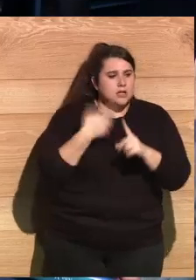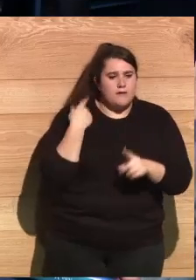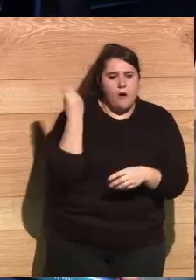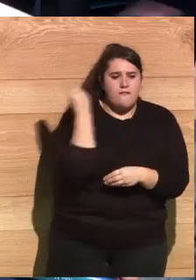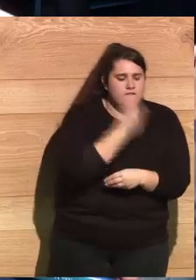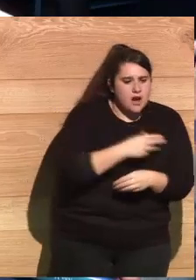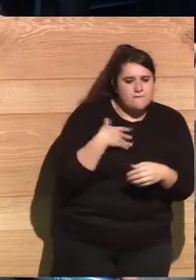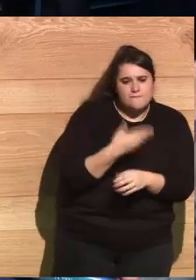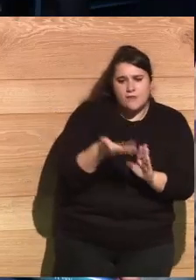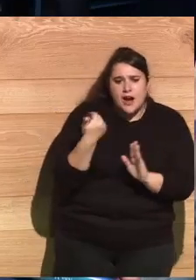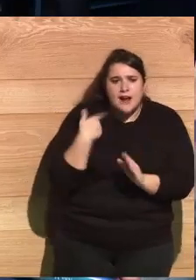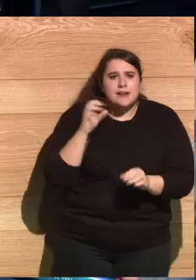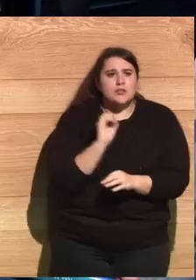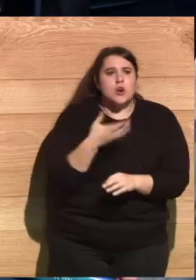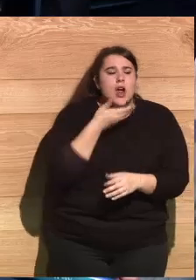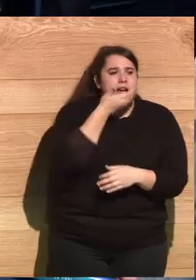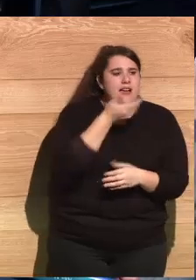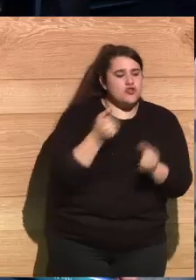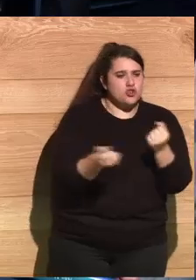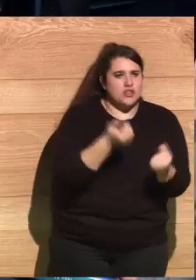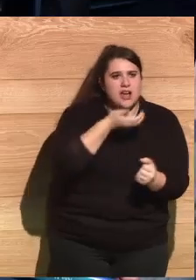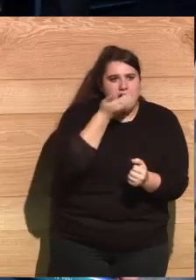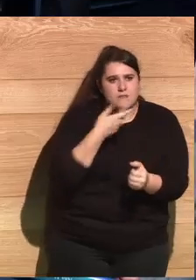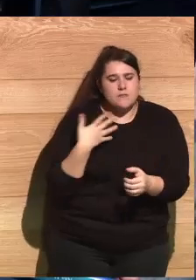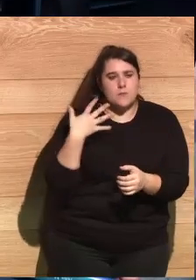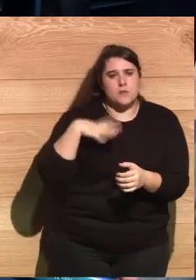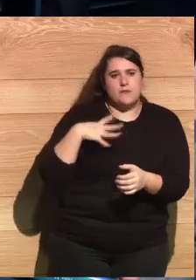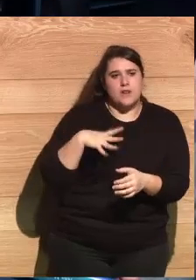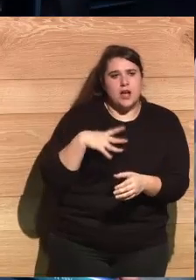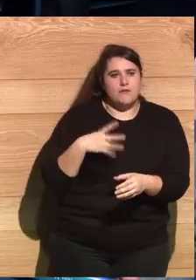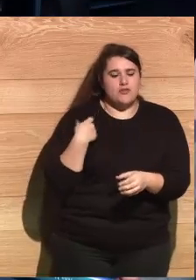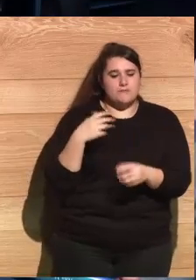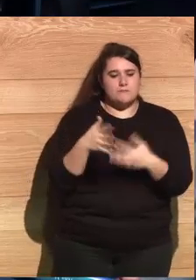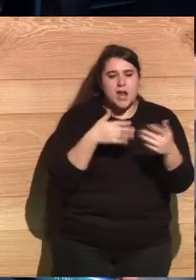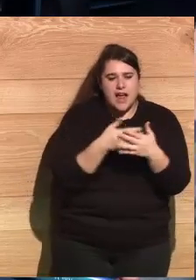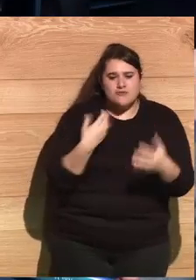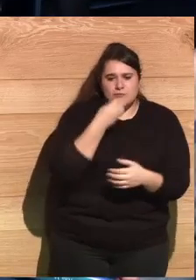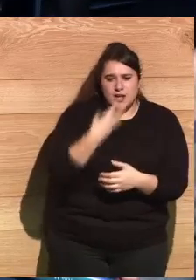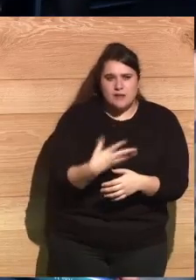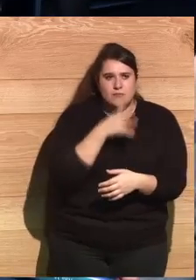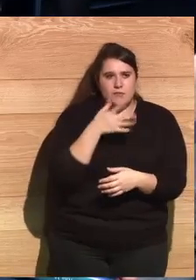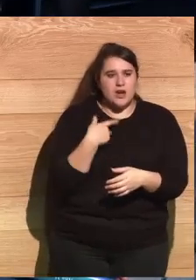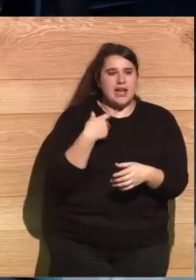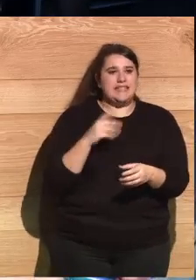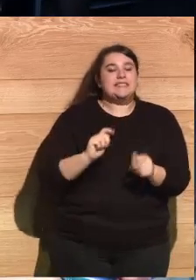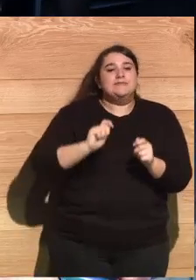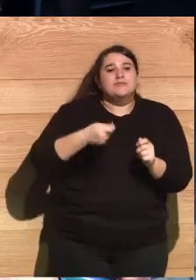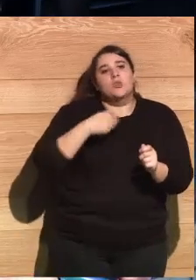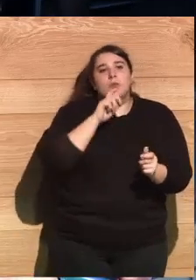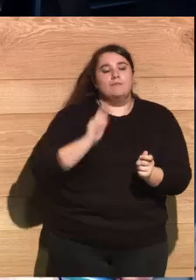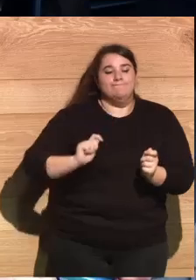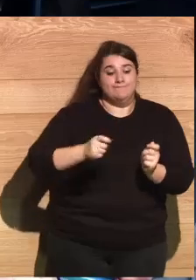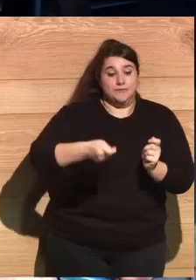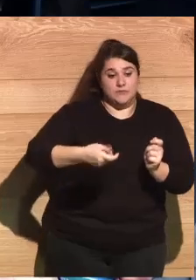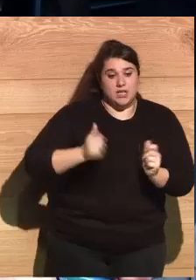una pala, ver cómo calientas el coche. Por favor, que no se me congelen las manos, porque la calefacción no hay manera de que arranque, porque estamos a